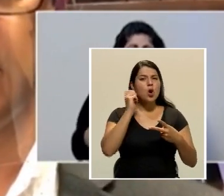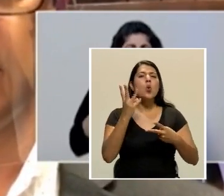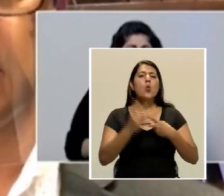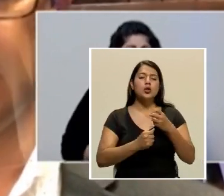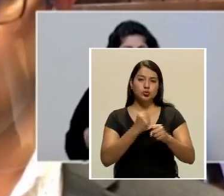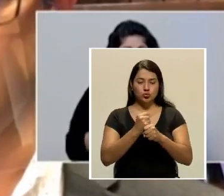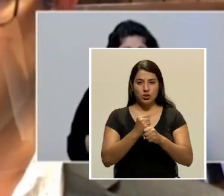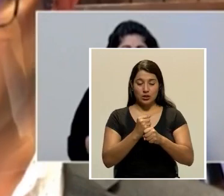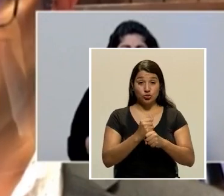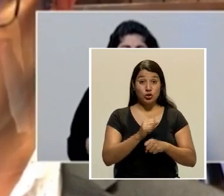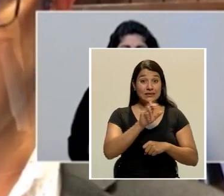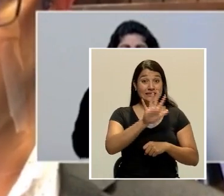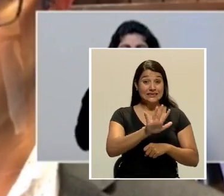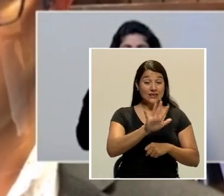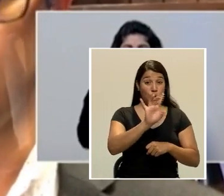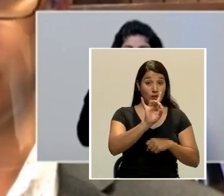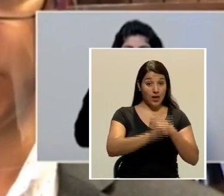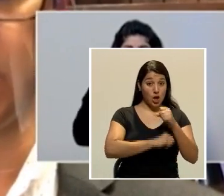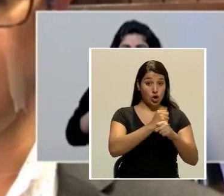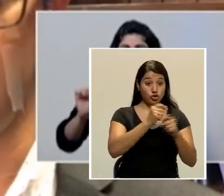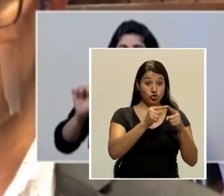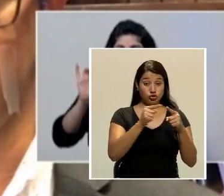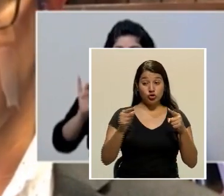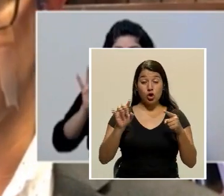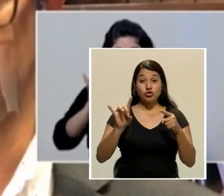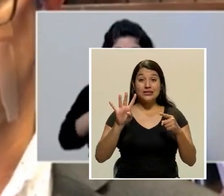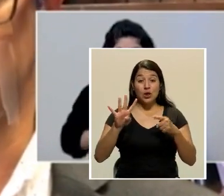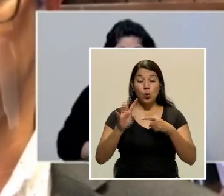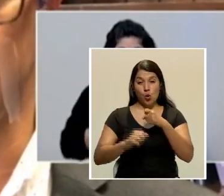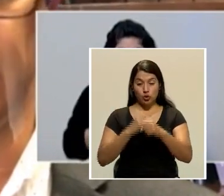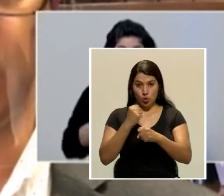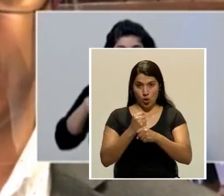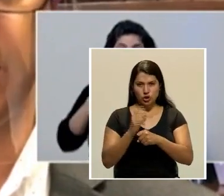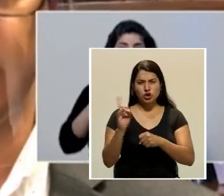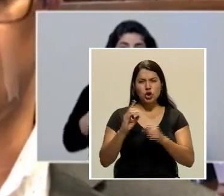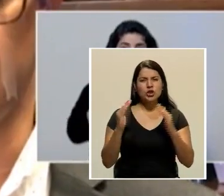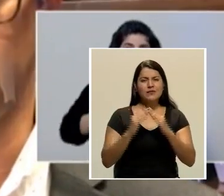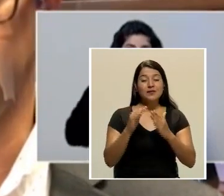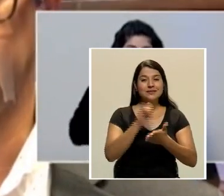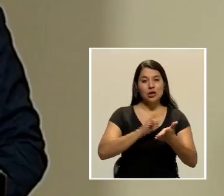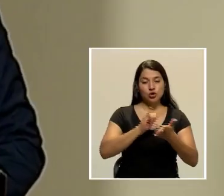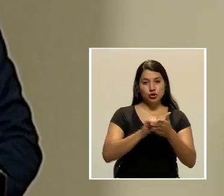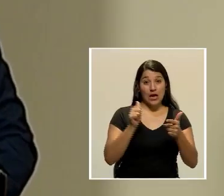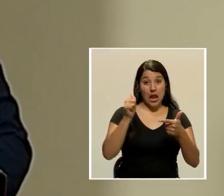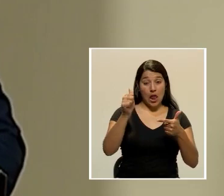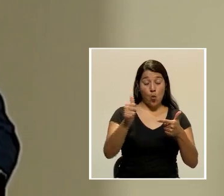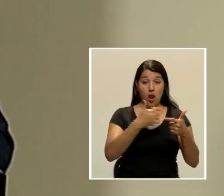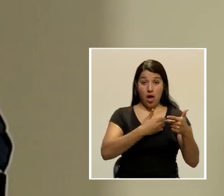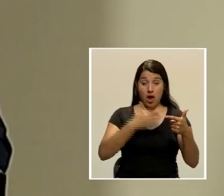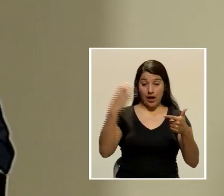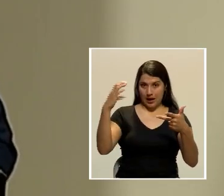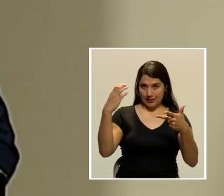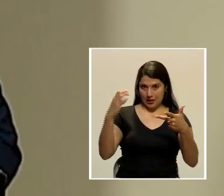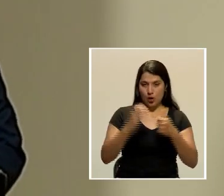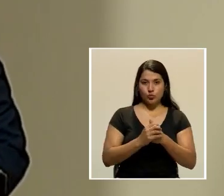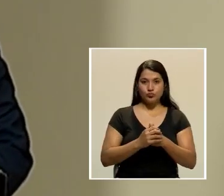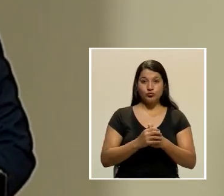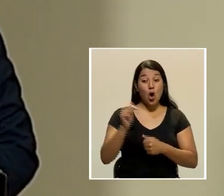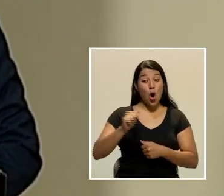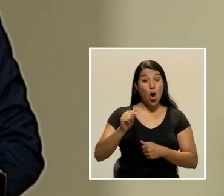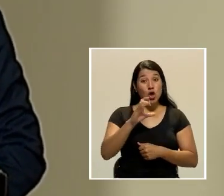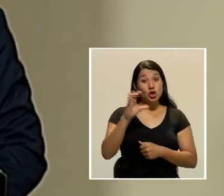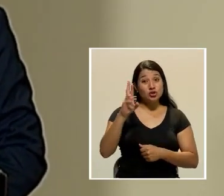edad ha estado entre los 23 y los 99 años. Los más recientes 9 fallecimientos son